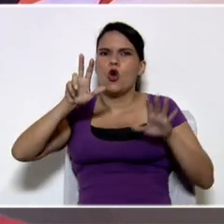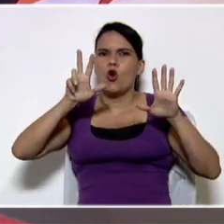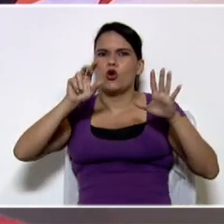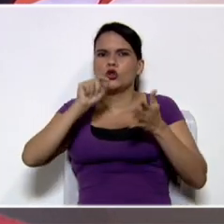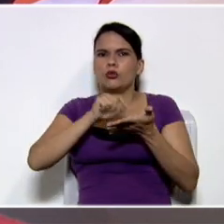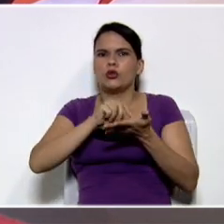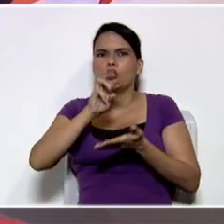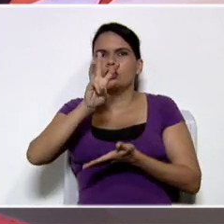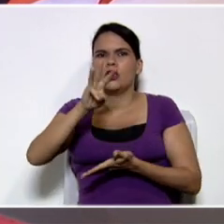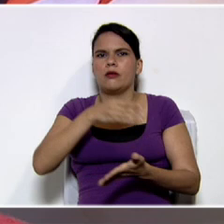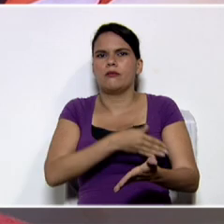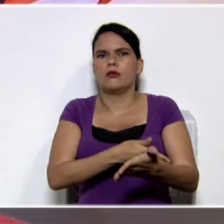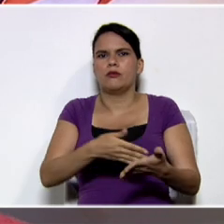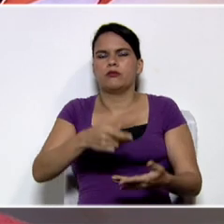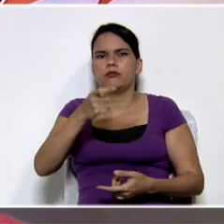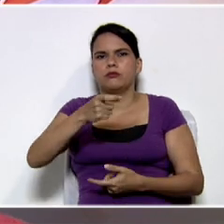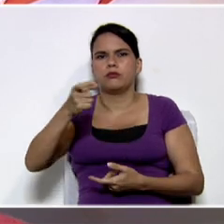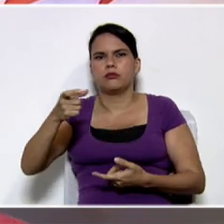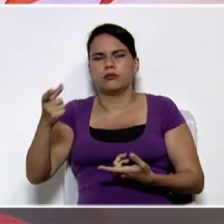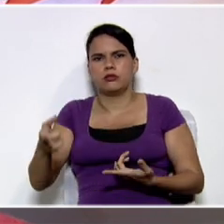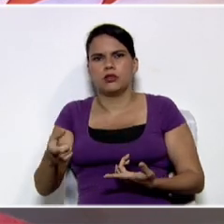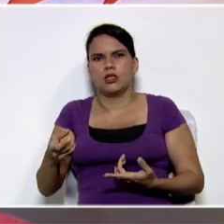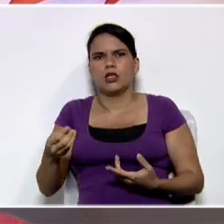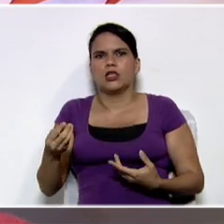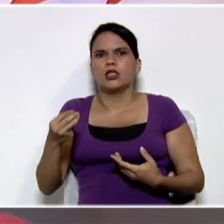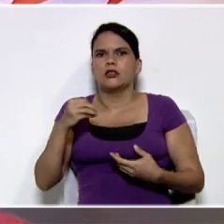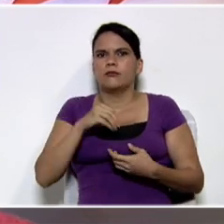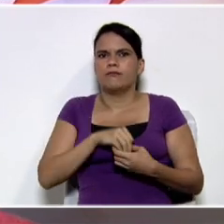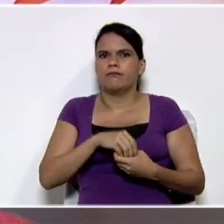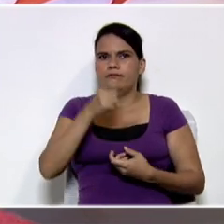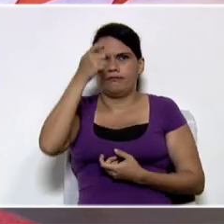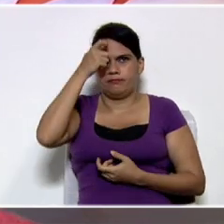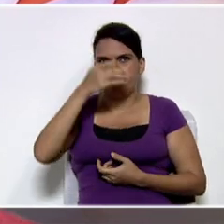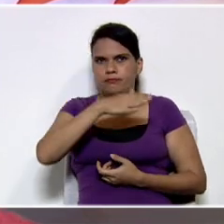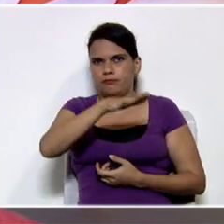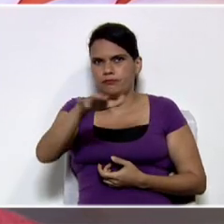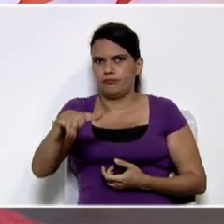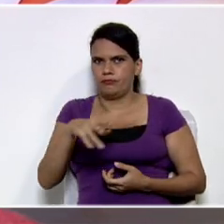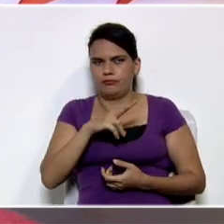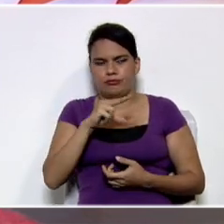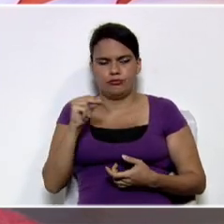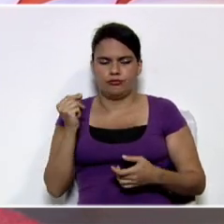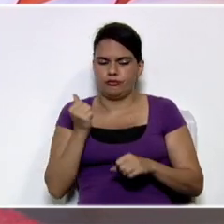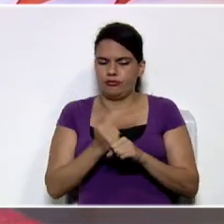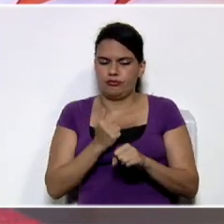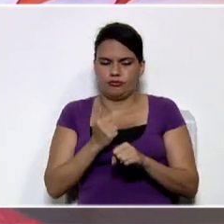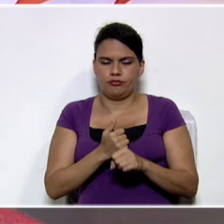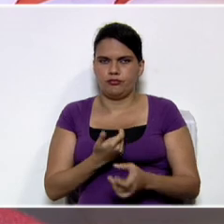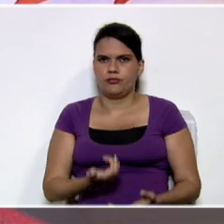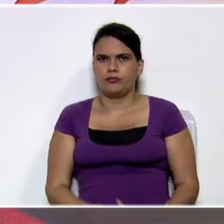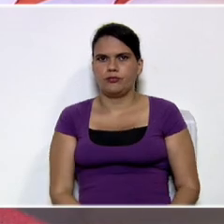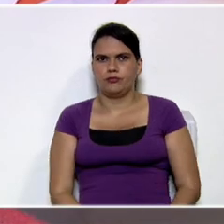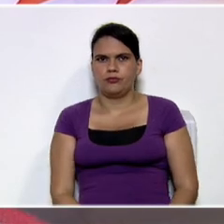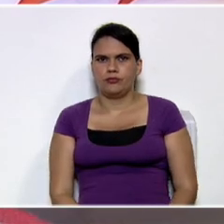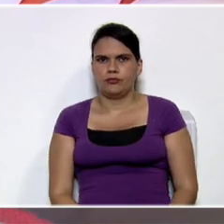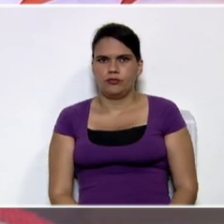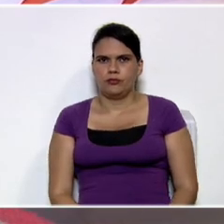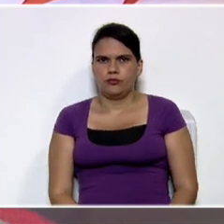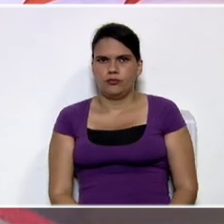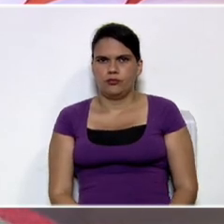de personas que estaban conformando la población inactiva en el país, es decir, no estaban insertos dentro de lo que